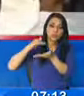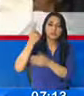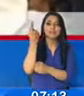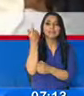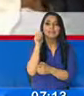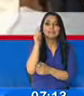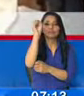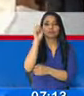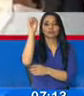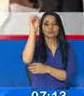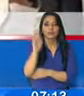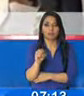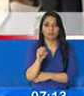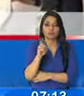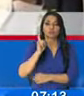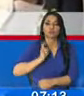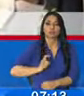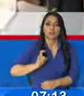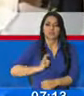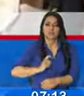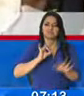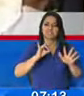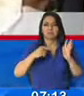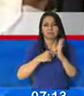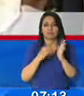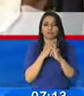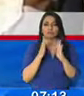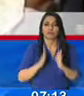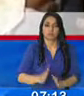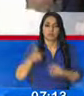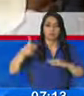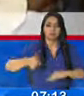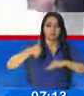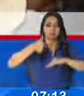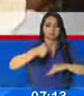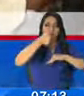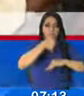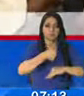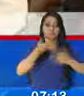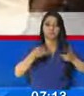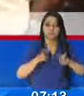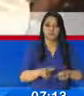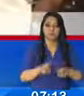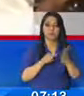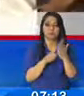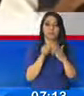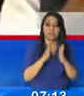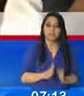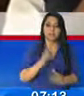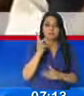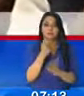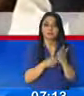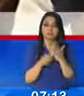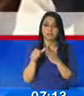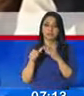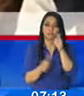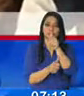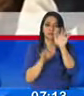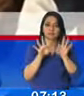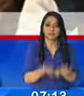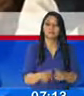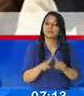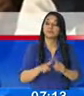salario 17242 funcionarios de alto Rango entre ellos están ministros viceministros subsecretarios